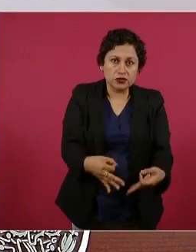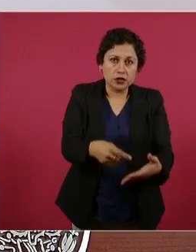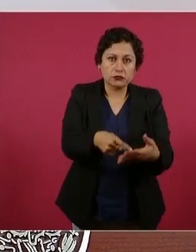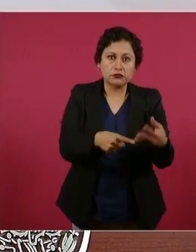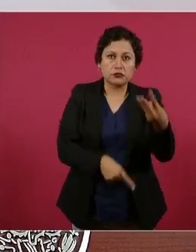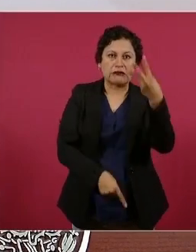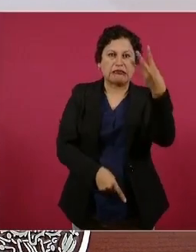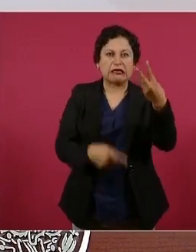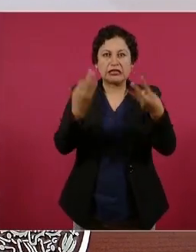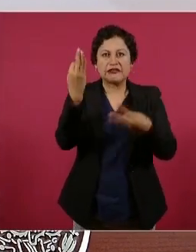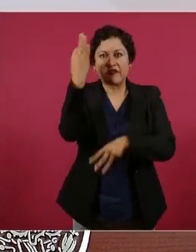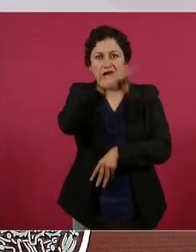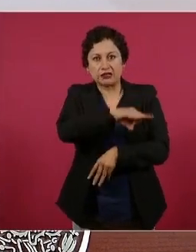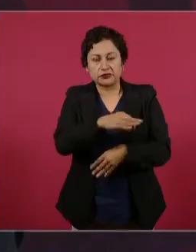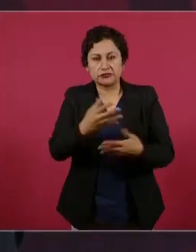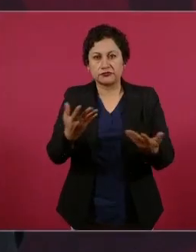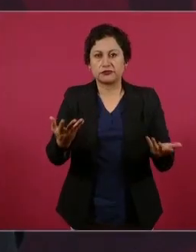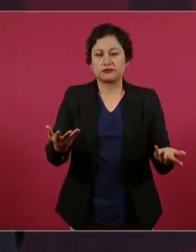falsos.